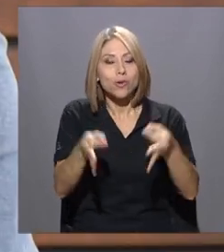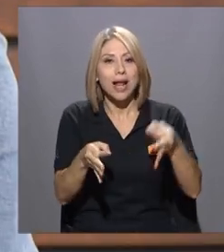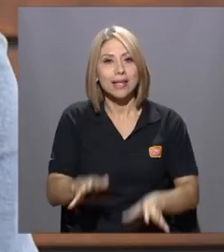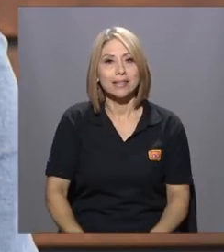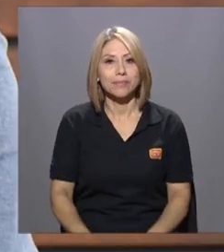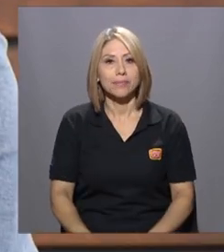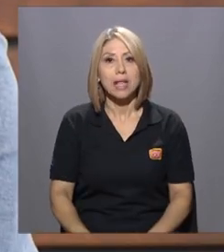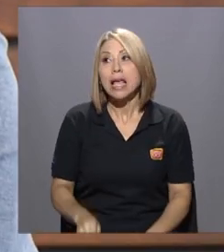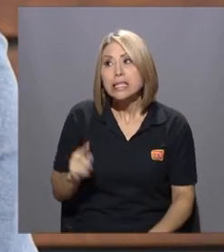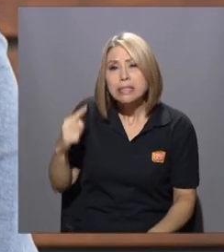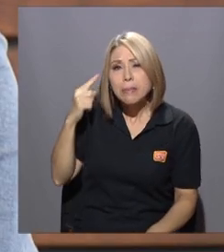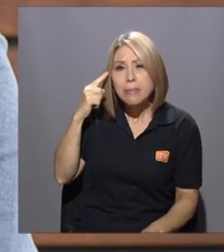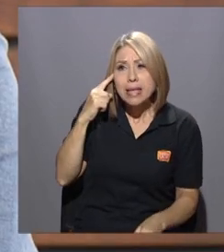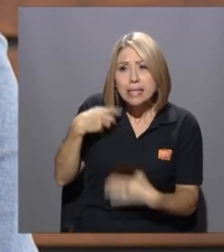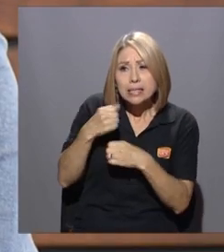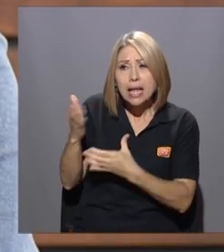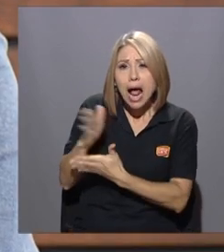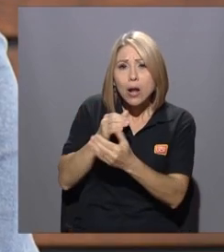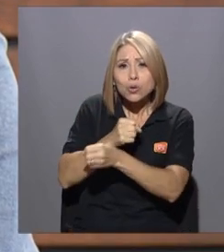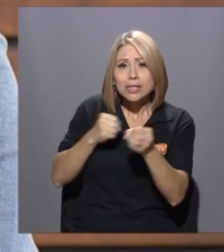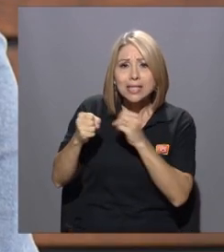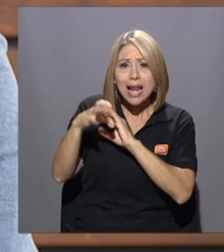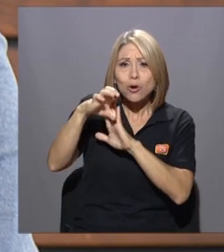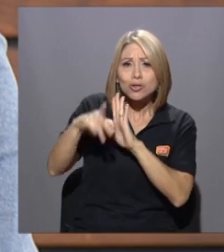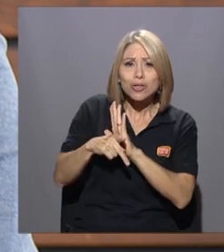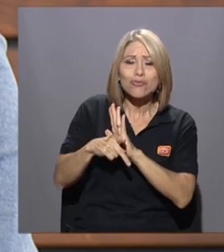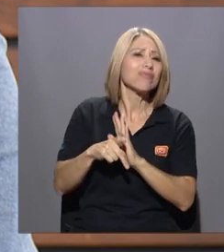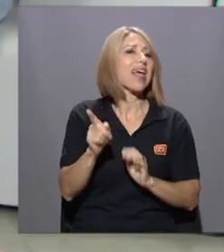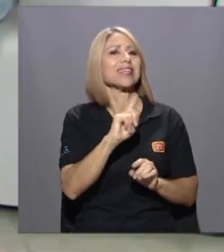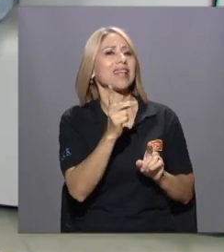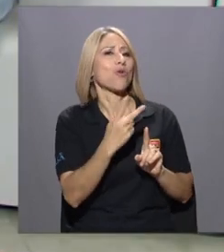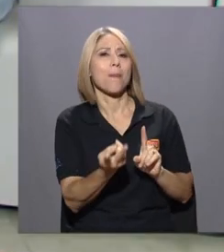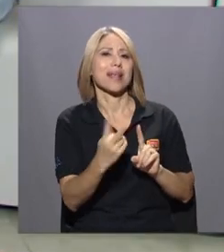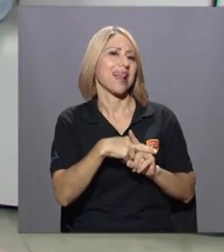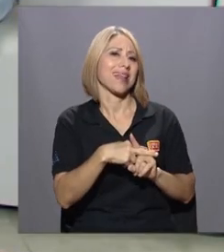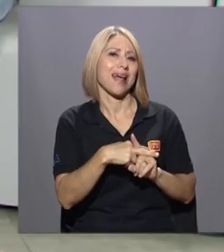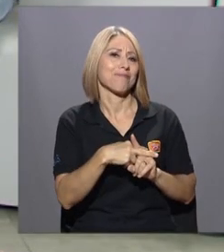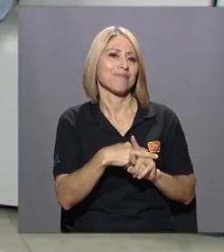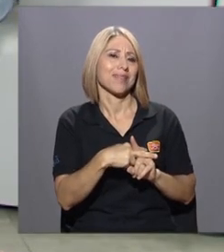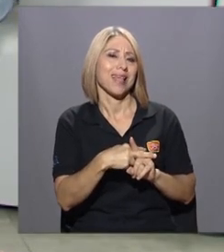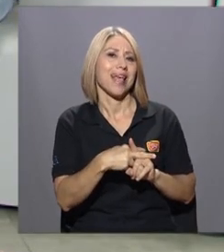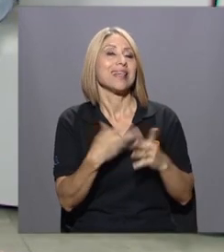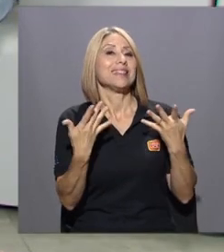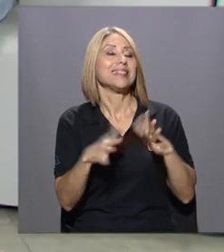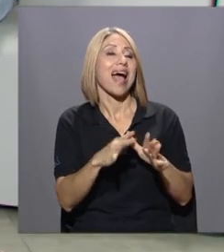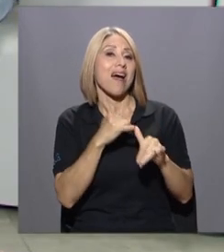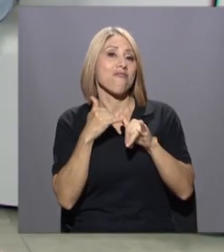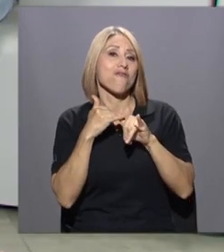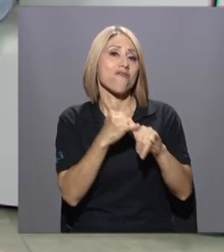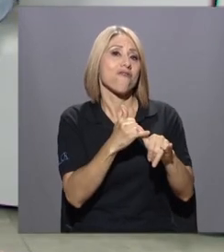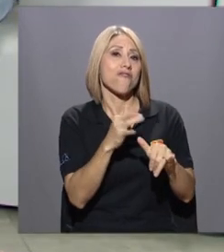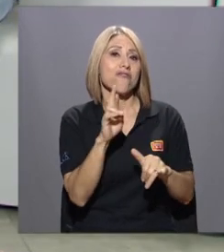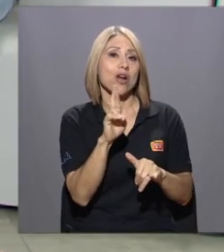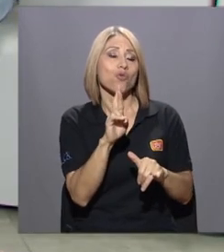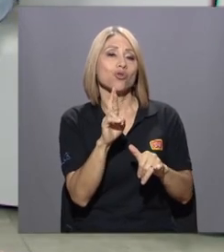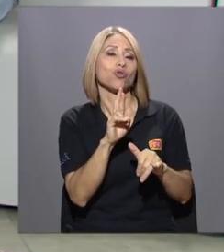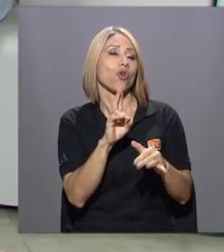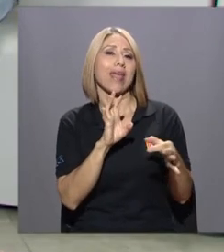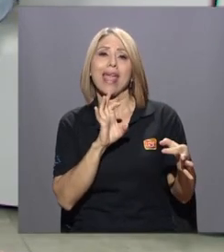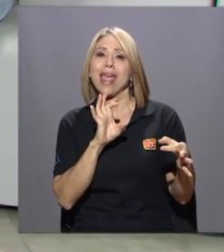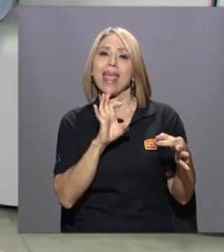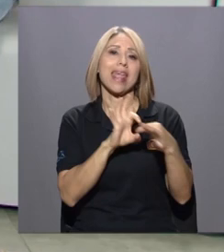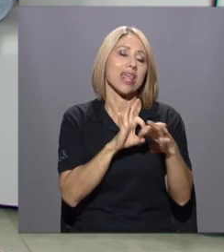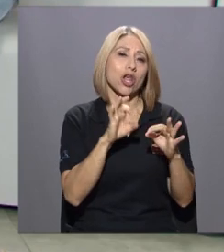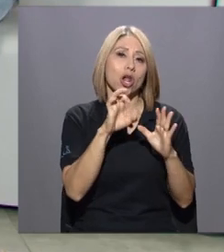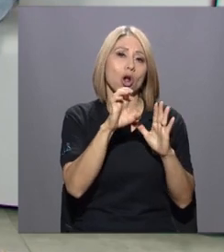sala constitucional en ese sentido? En este sentido es que no aplicaría a la sala constitucional, ya el recurso de inconstitucionalidad ha sido interpuesto,